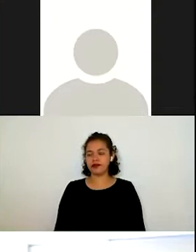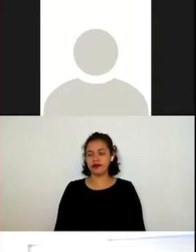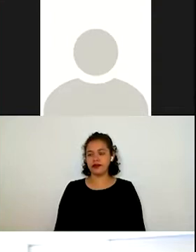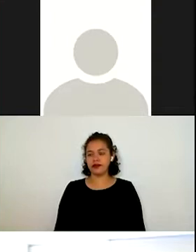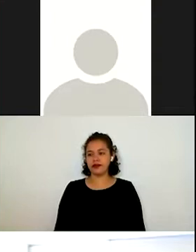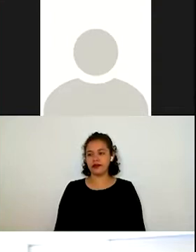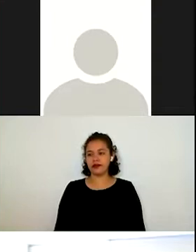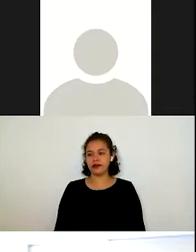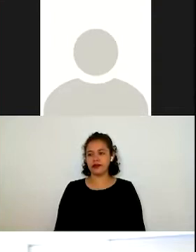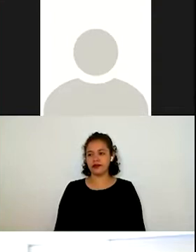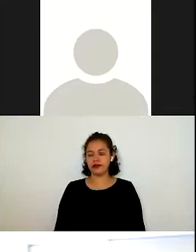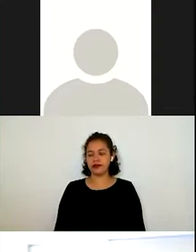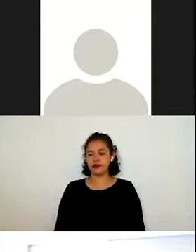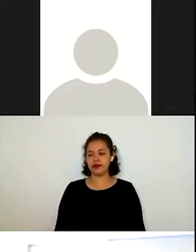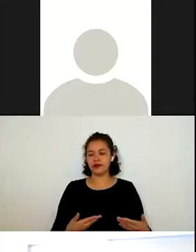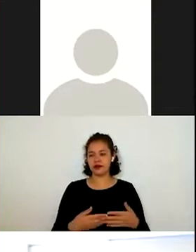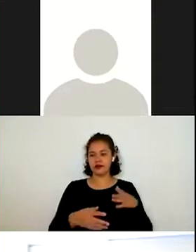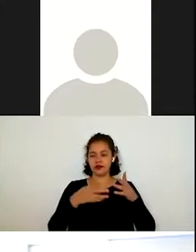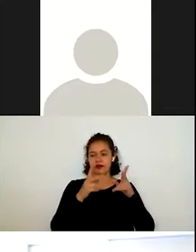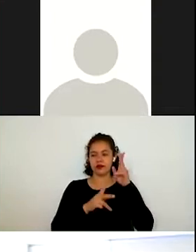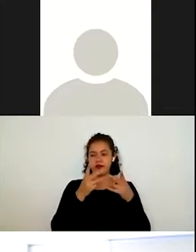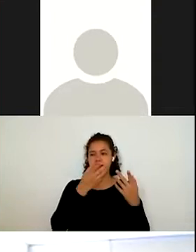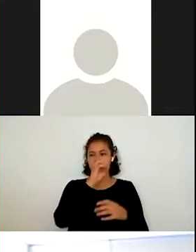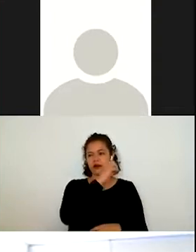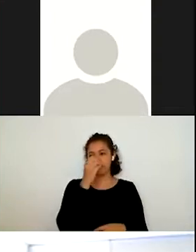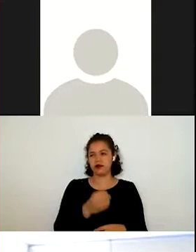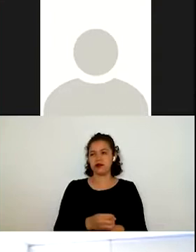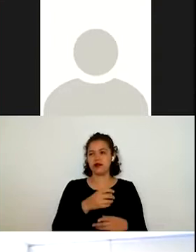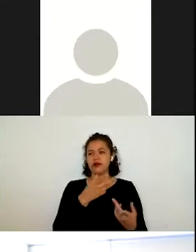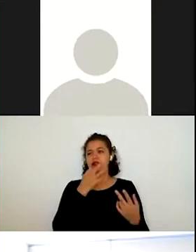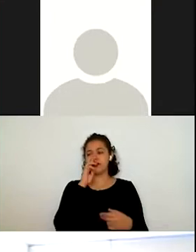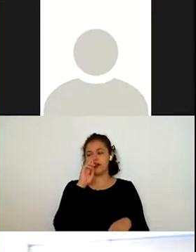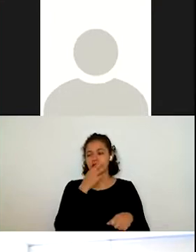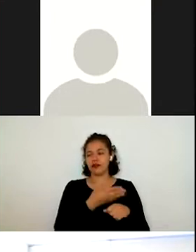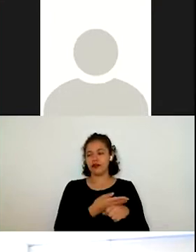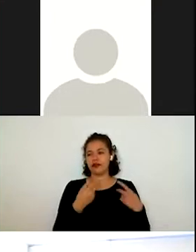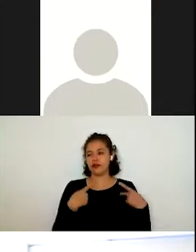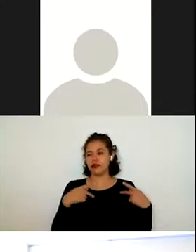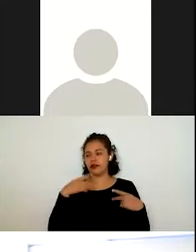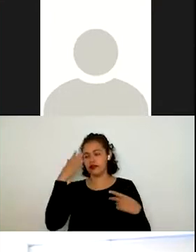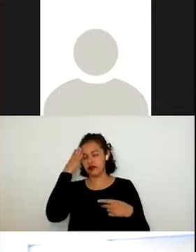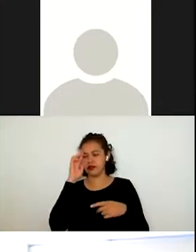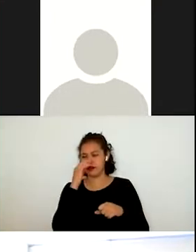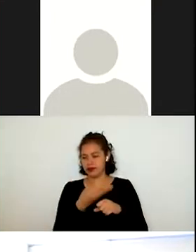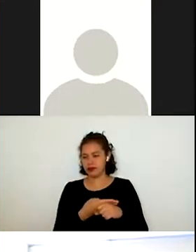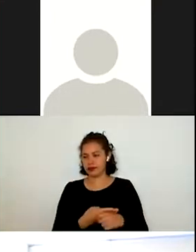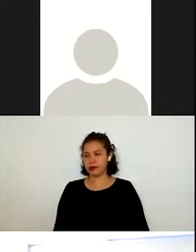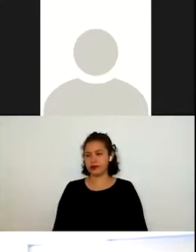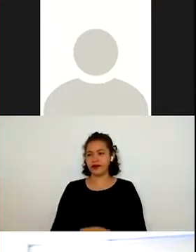Esta plática es sobre las obligaciones y responsabilidades de los patronos. Sí, pero